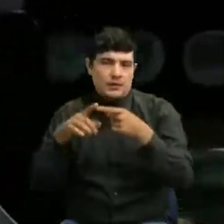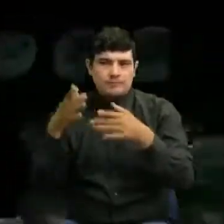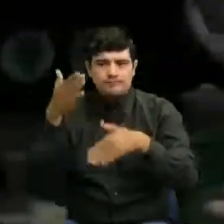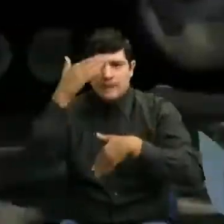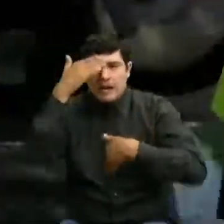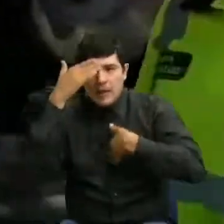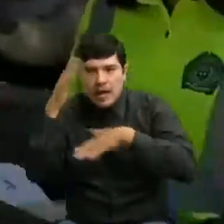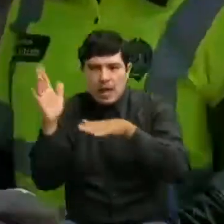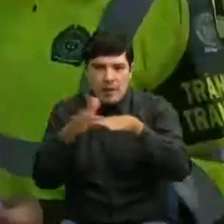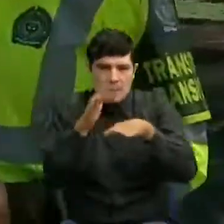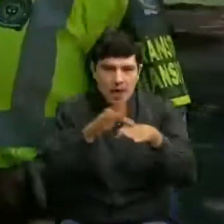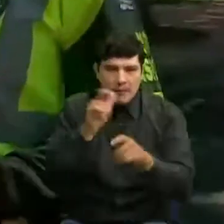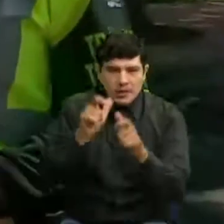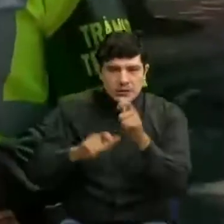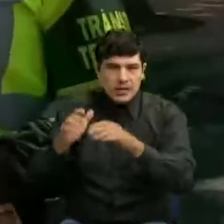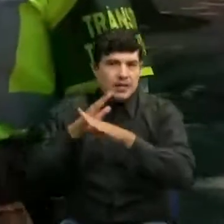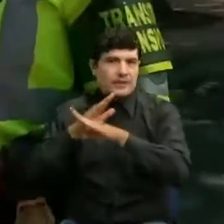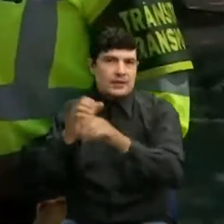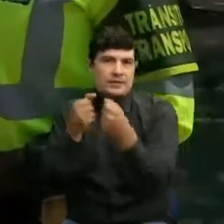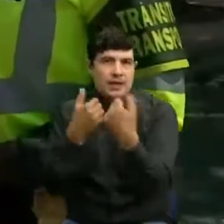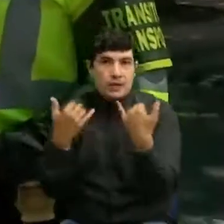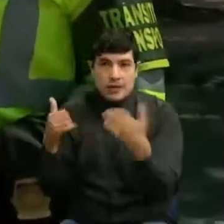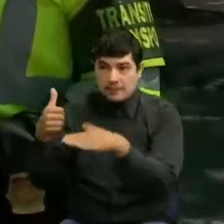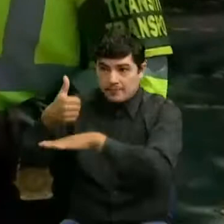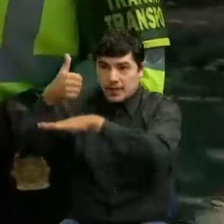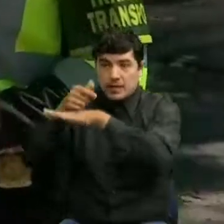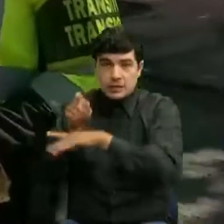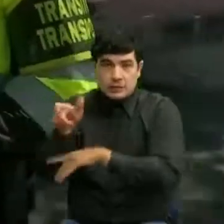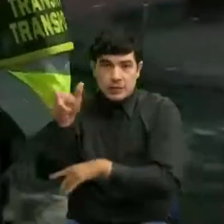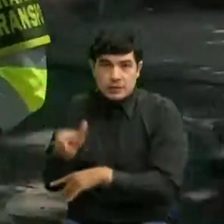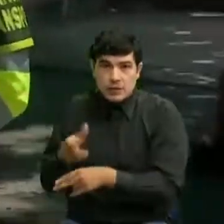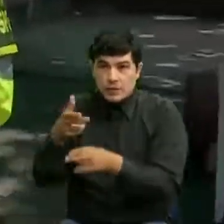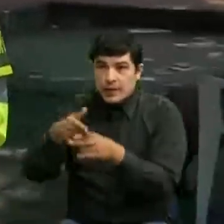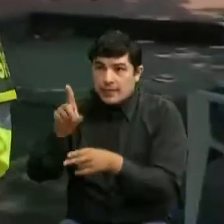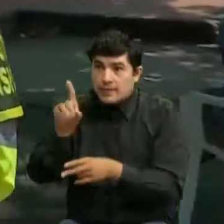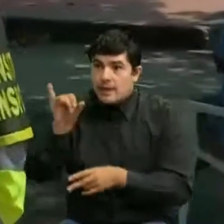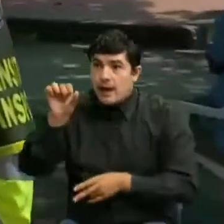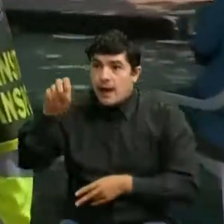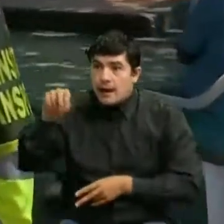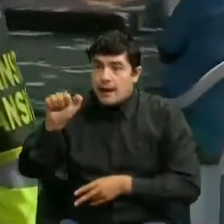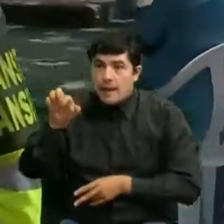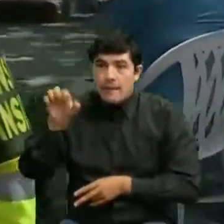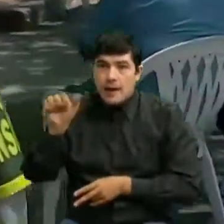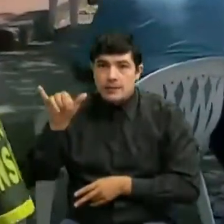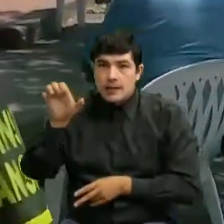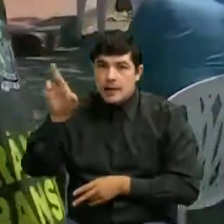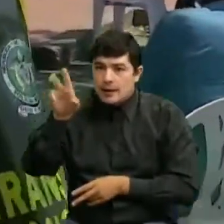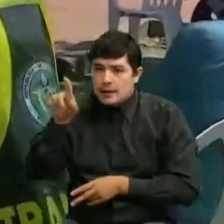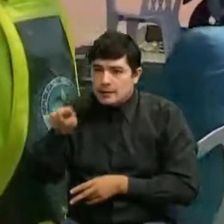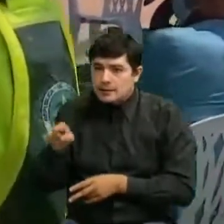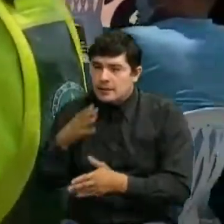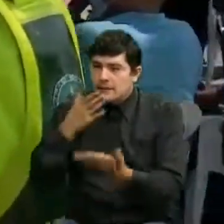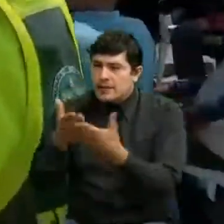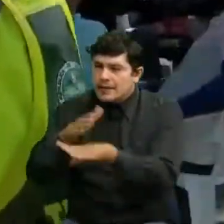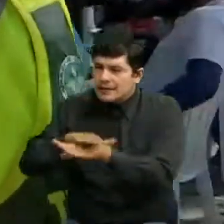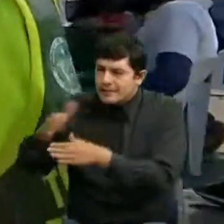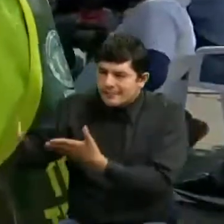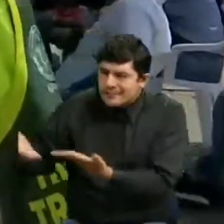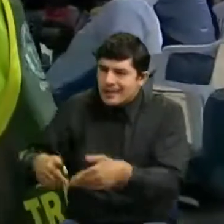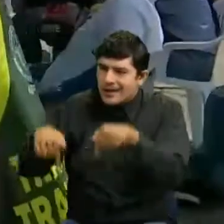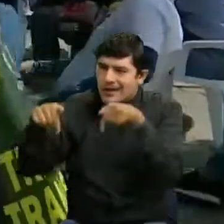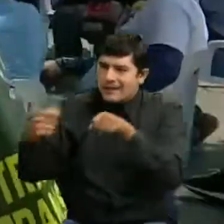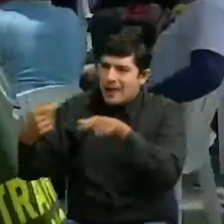reactivación económica. Me encuentro con la teniente Diana Payares. Teniente, bienvenida a Oriente Noticias. ¿Y qué se desarrolla el día de hoy acá y qué buscan con esas